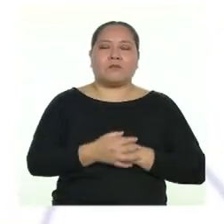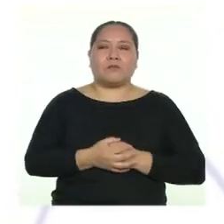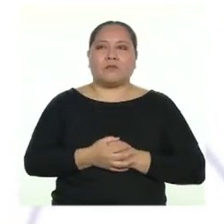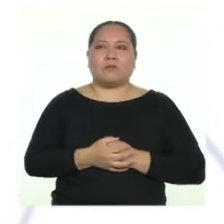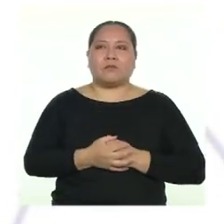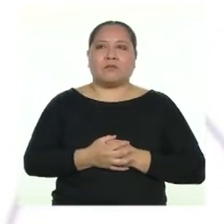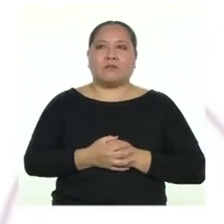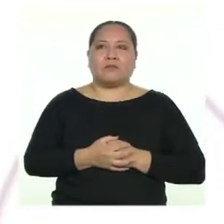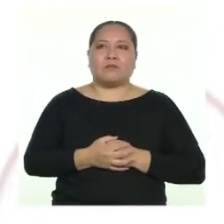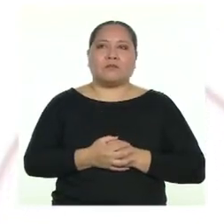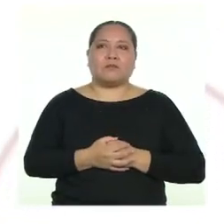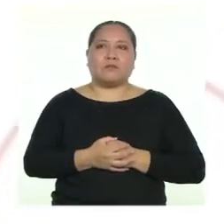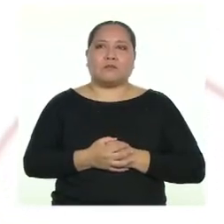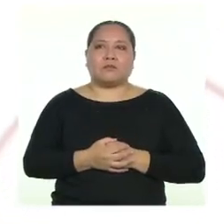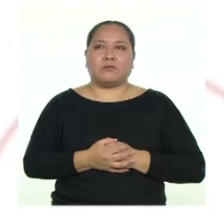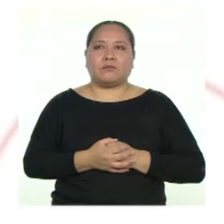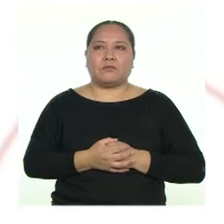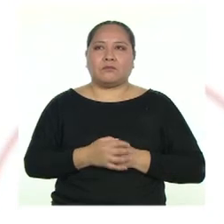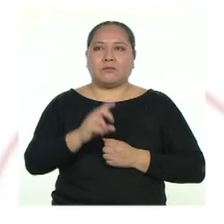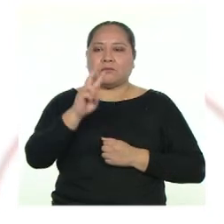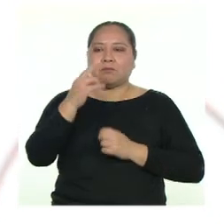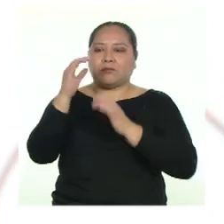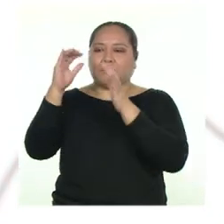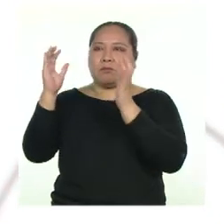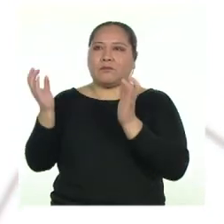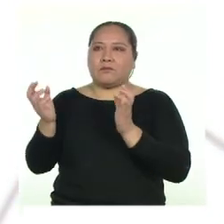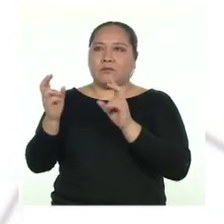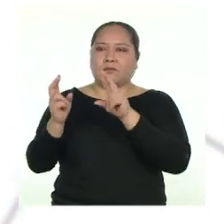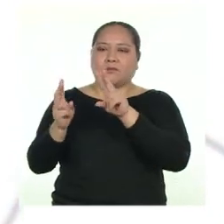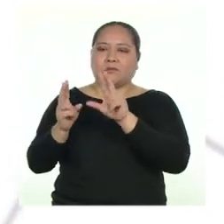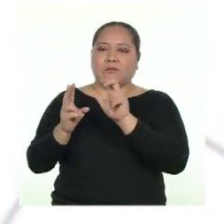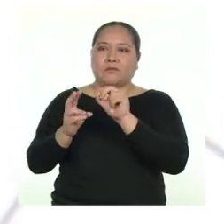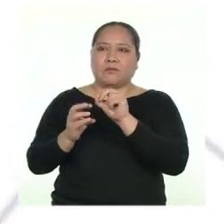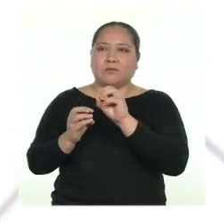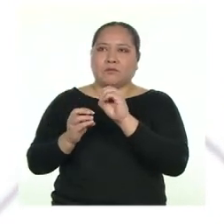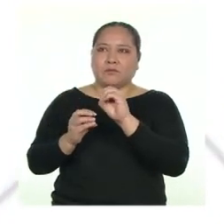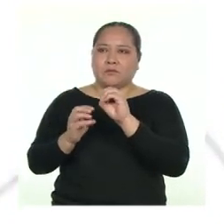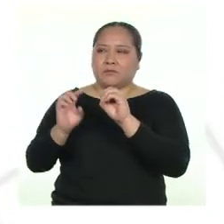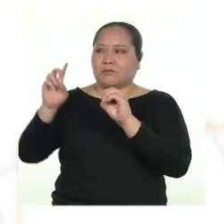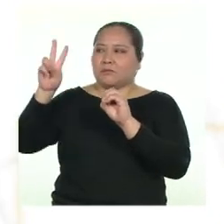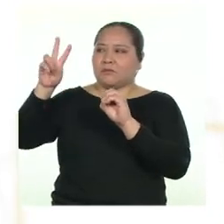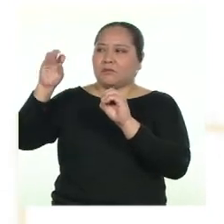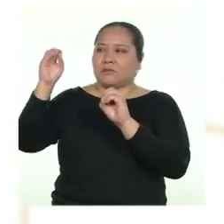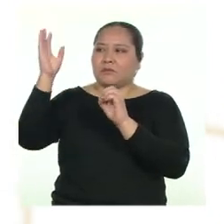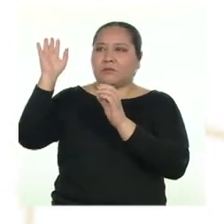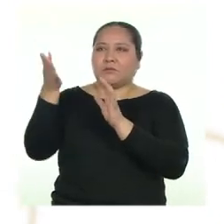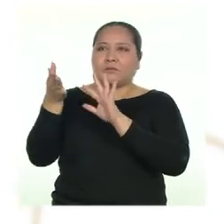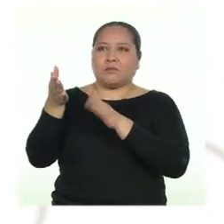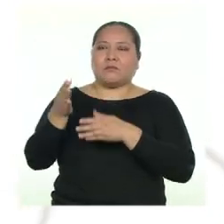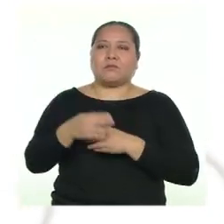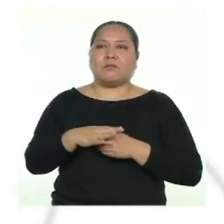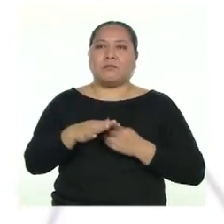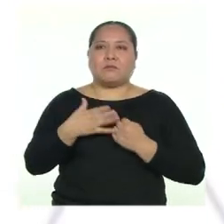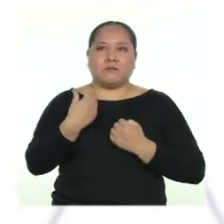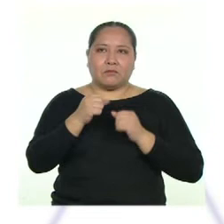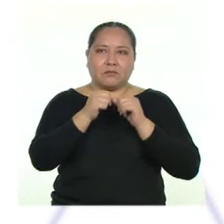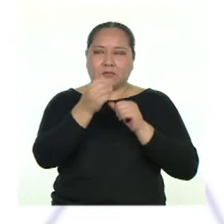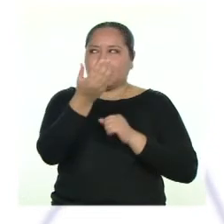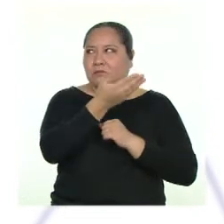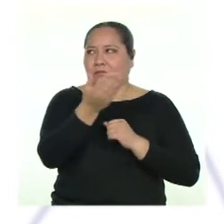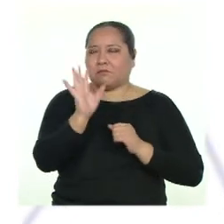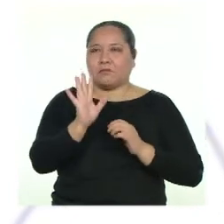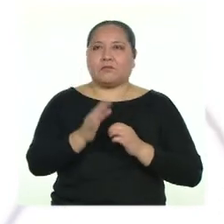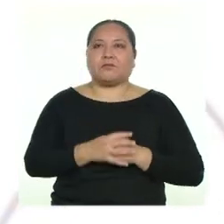numerador y en el segundo miembro se cancela el 20. Yo puedo seguir a partir de acá,